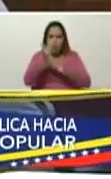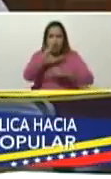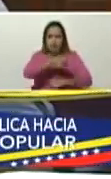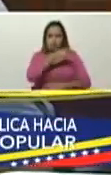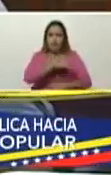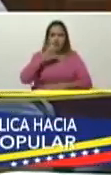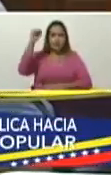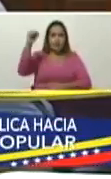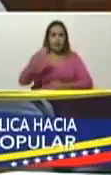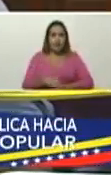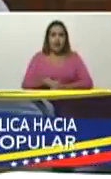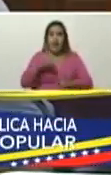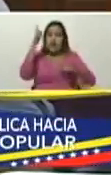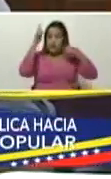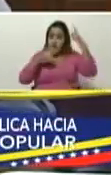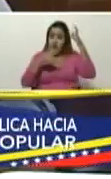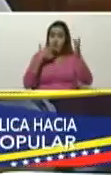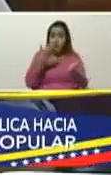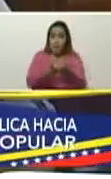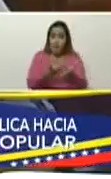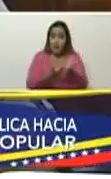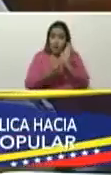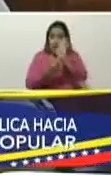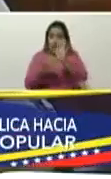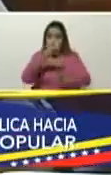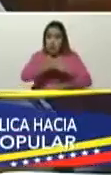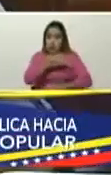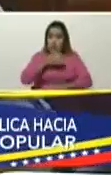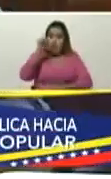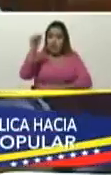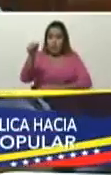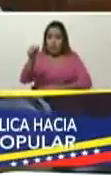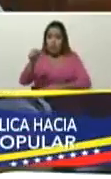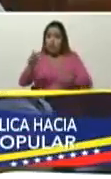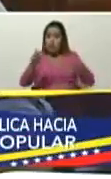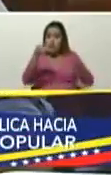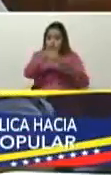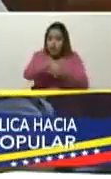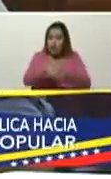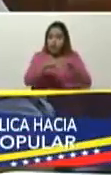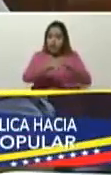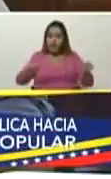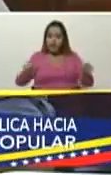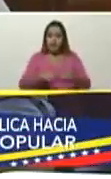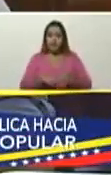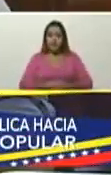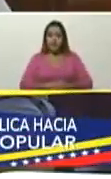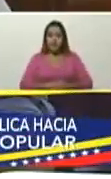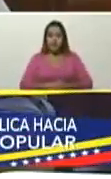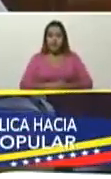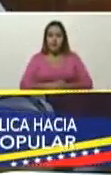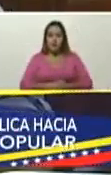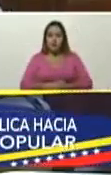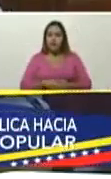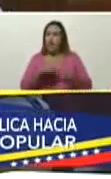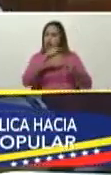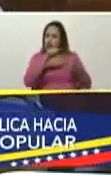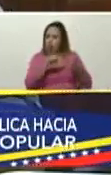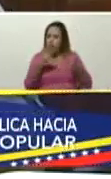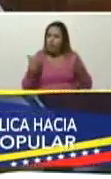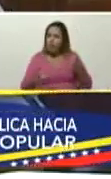socialismo. Y Chávez planteó el socialismo en lo territorial. Hay dos elementos fundamentales de ese planteamiento. Uno,